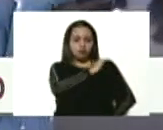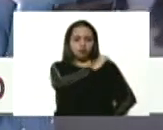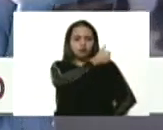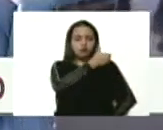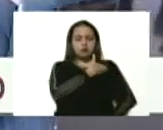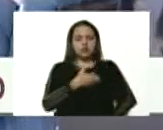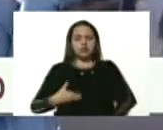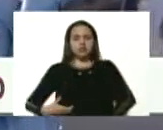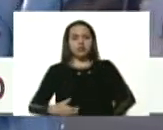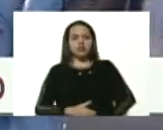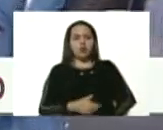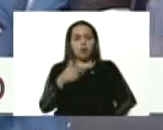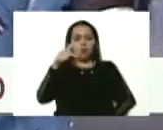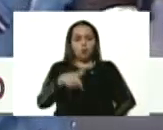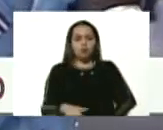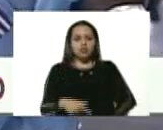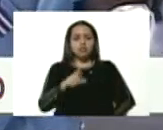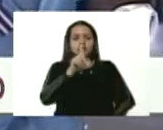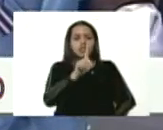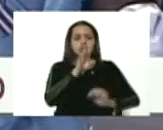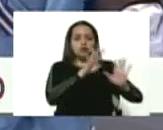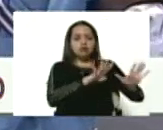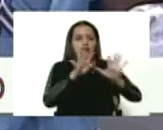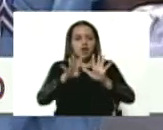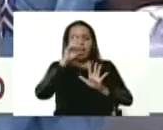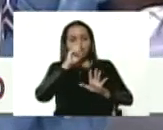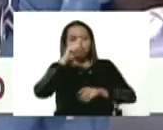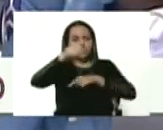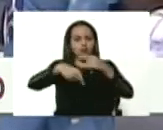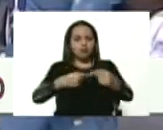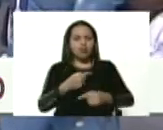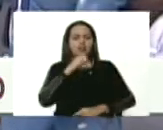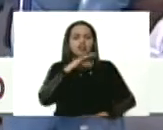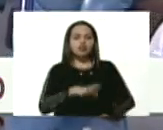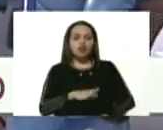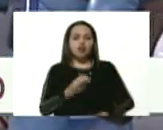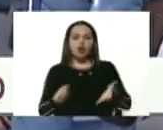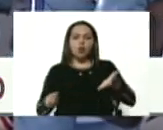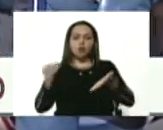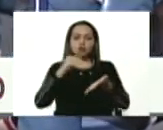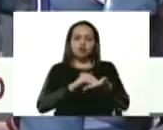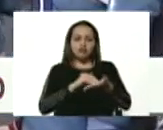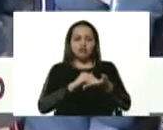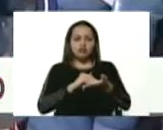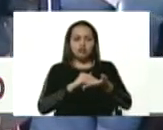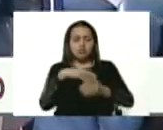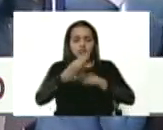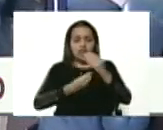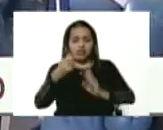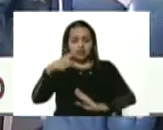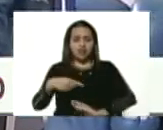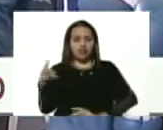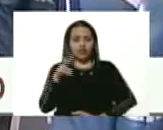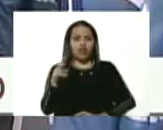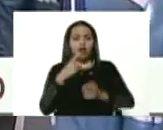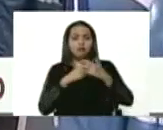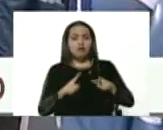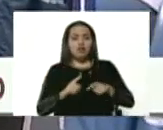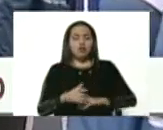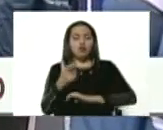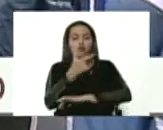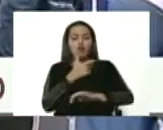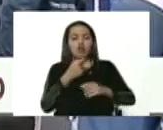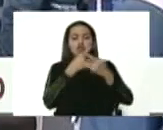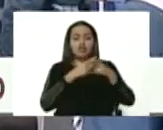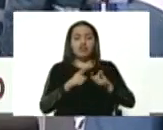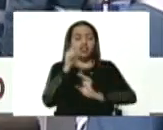hoy, 199 años después, la historia se repite en nuestra patria, pero con un imperio diferente como lo es